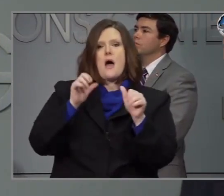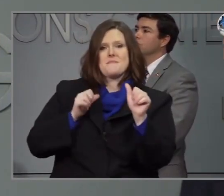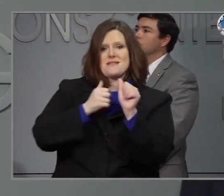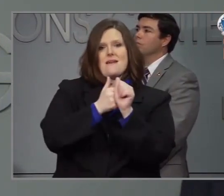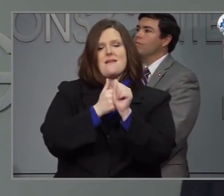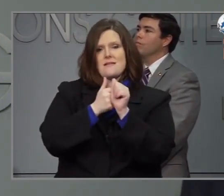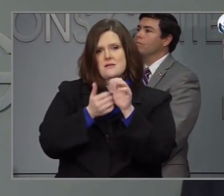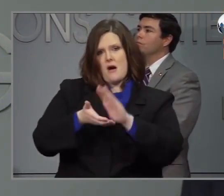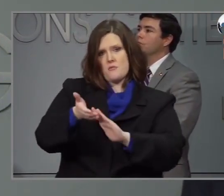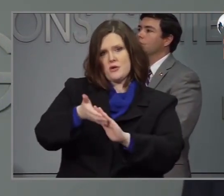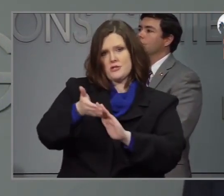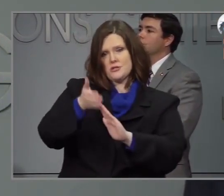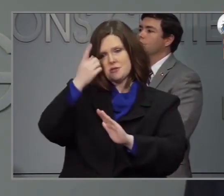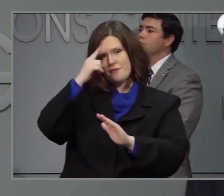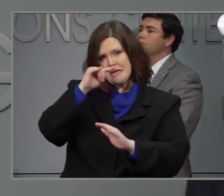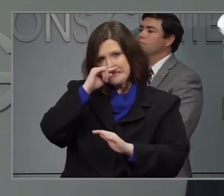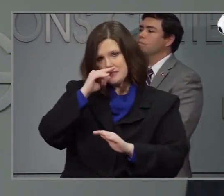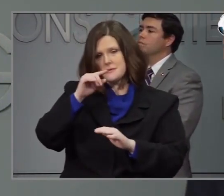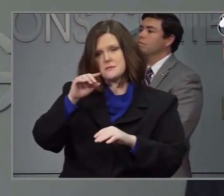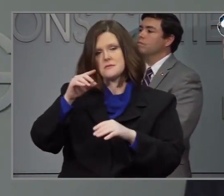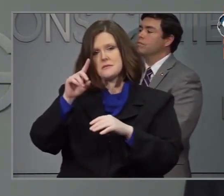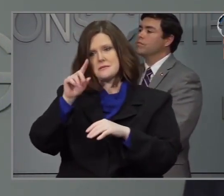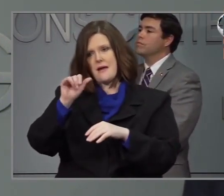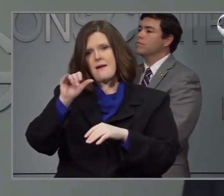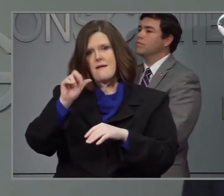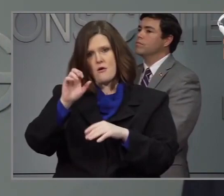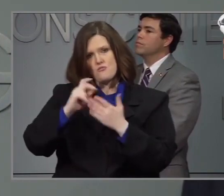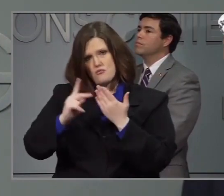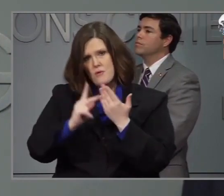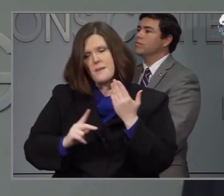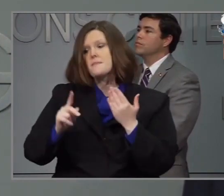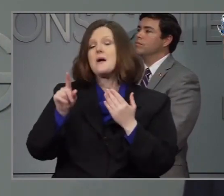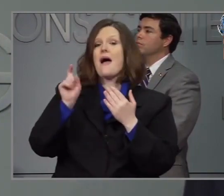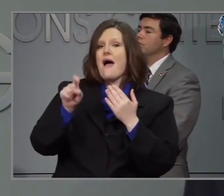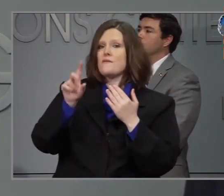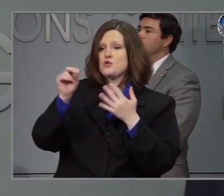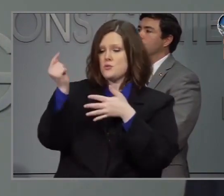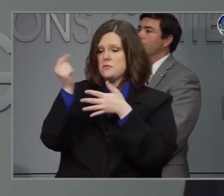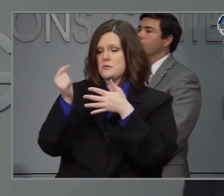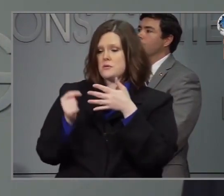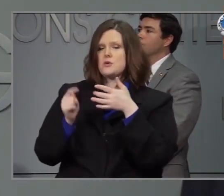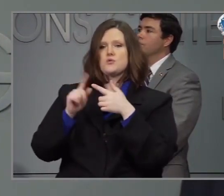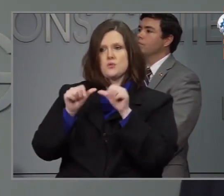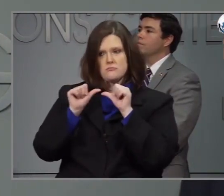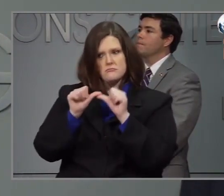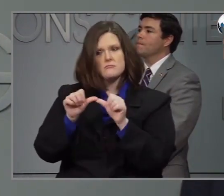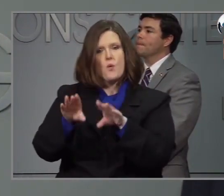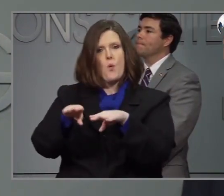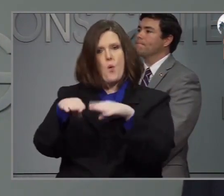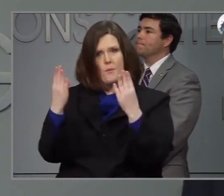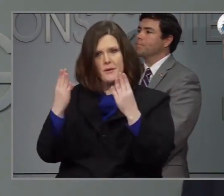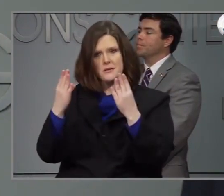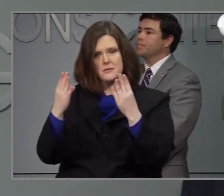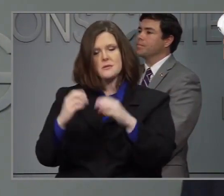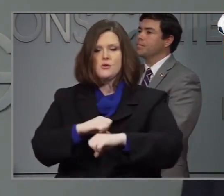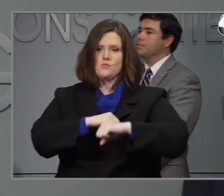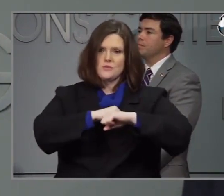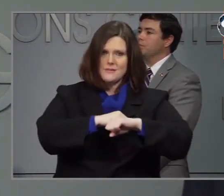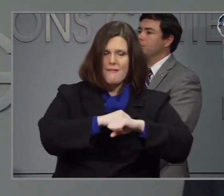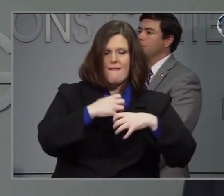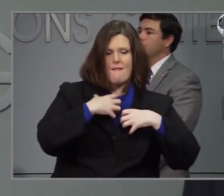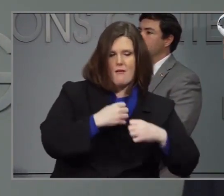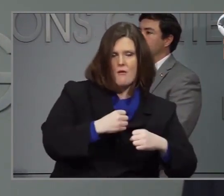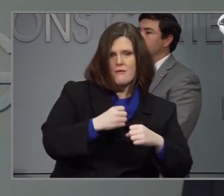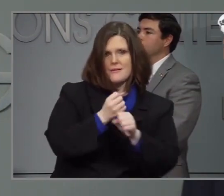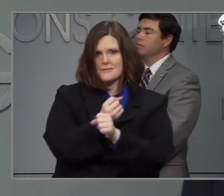seguridad y operativas a estos programas de atención infantil tendrán que hacer estas cosas para continuar con las puertas abiertas para